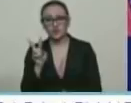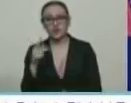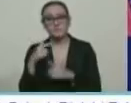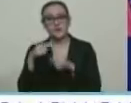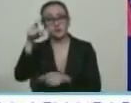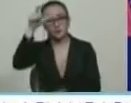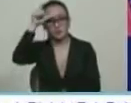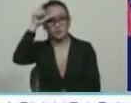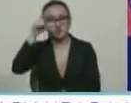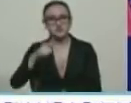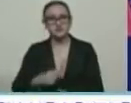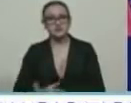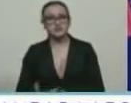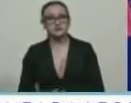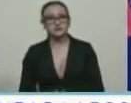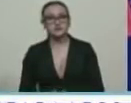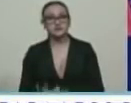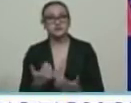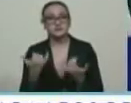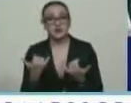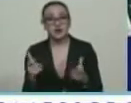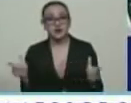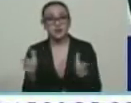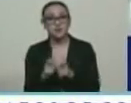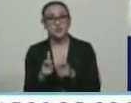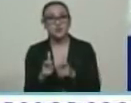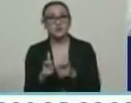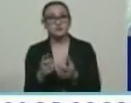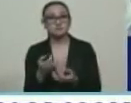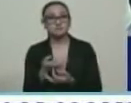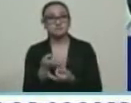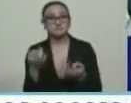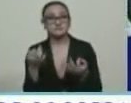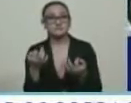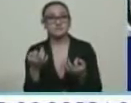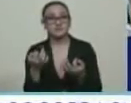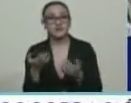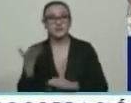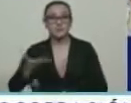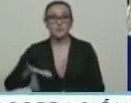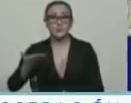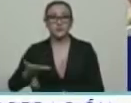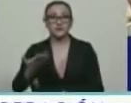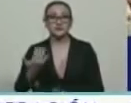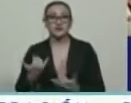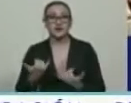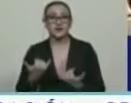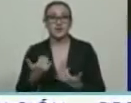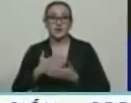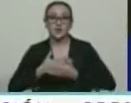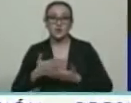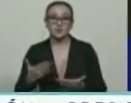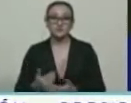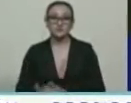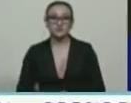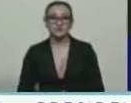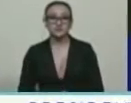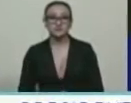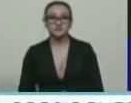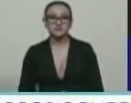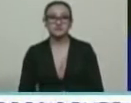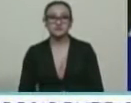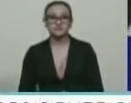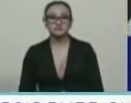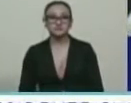Turquía, y ya esta reunión es el indicador del valor y importancia que damos a esta colaboración.